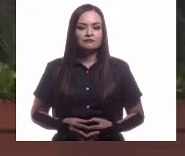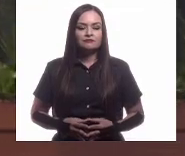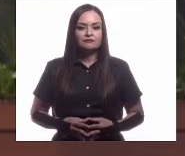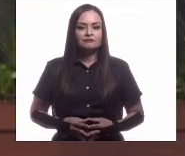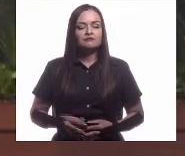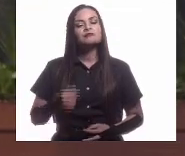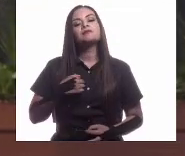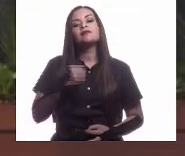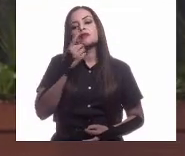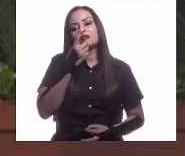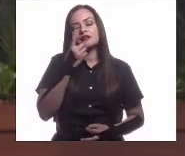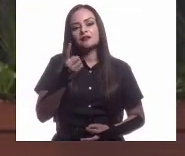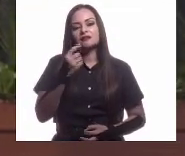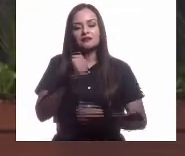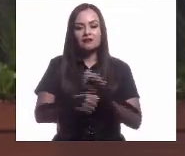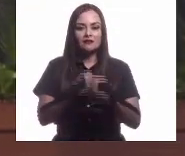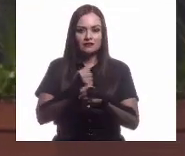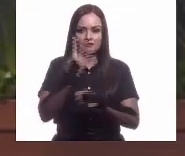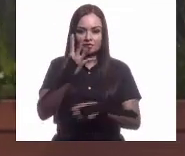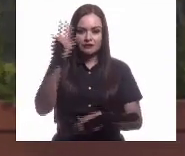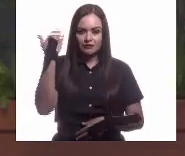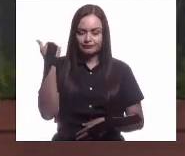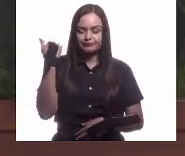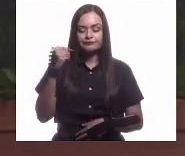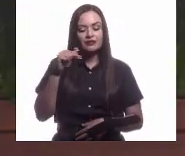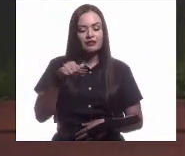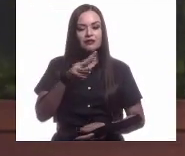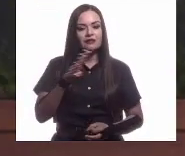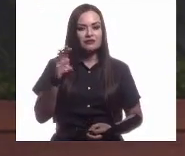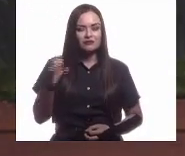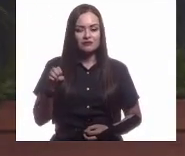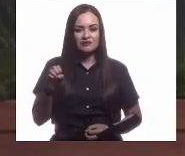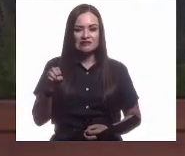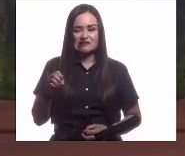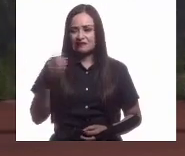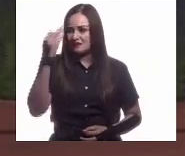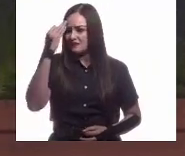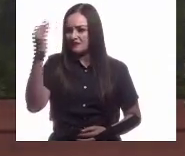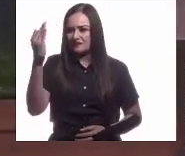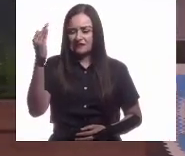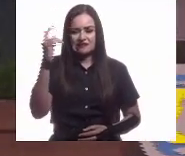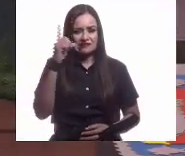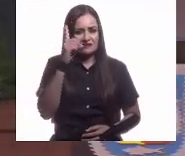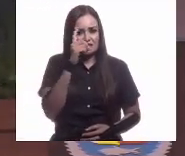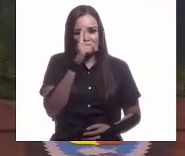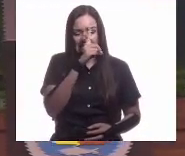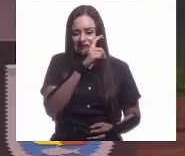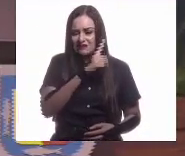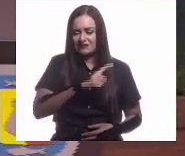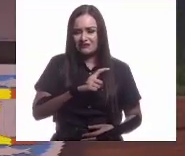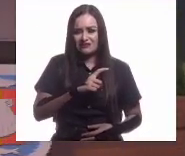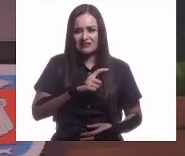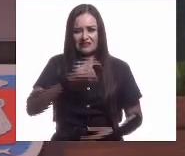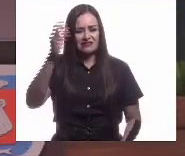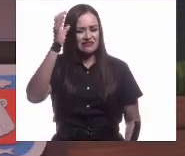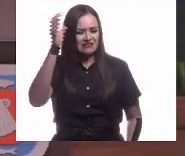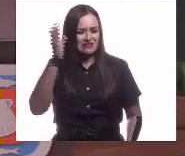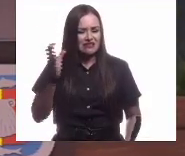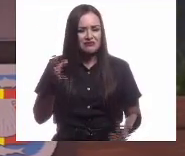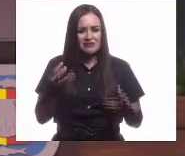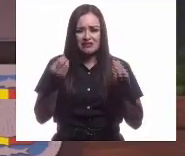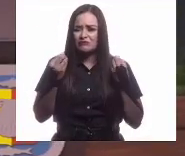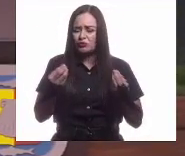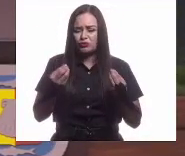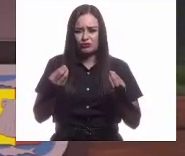Les decía yo que hace 4 años Baja California Sur vivía momentos muy difíciles. Vivíamos una violencia que se nos